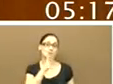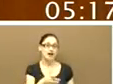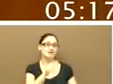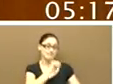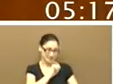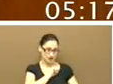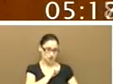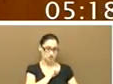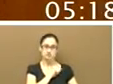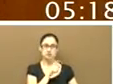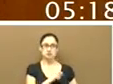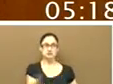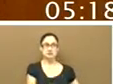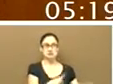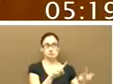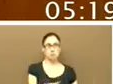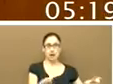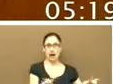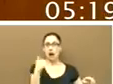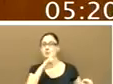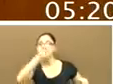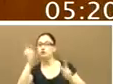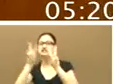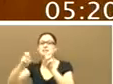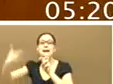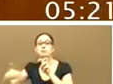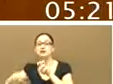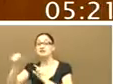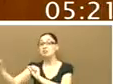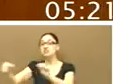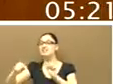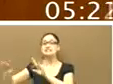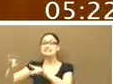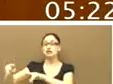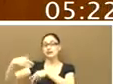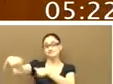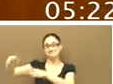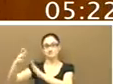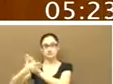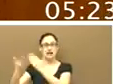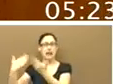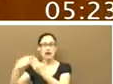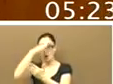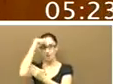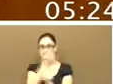para los ciudadanos, mientras nos distraemos en debates territoriales estériles que no tienen nada que